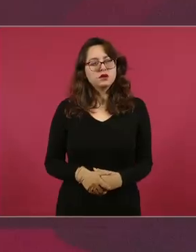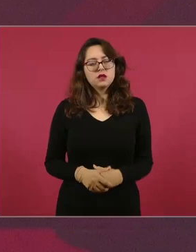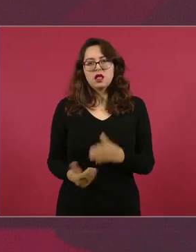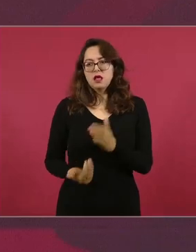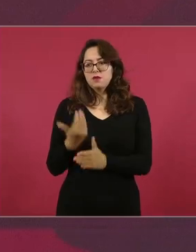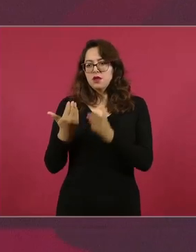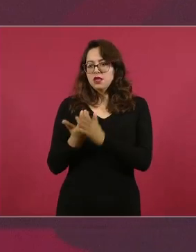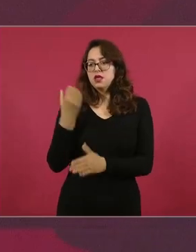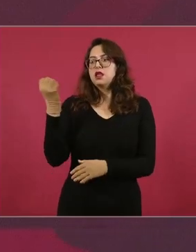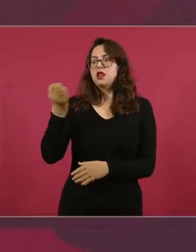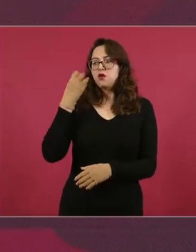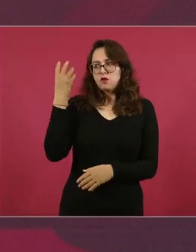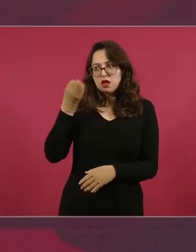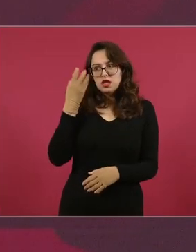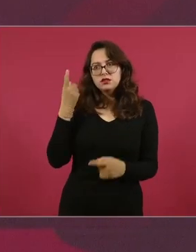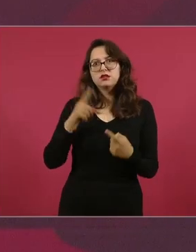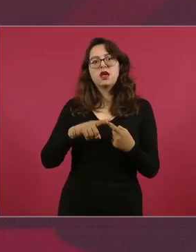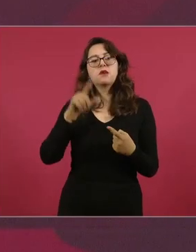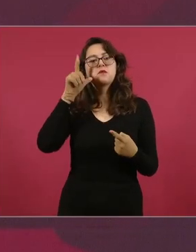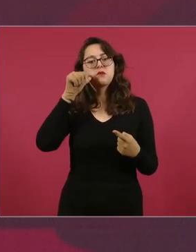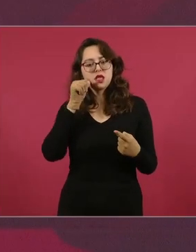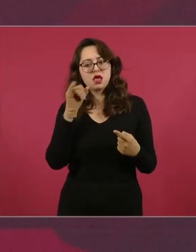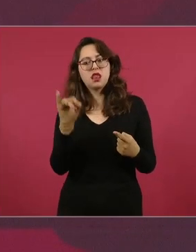Pues sí, mañana.